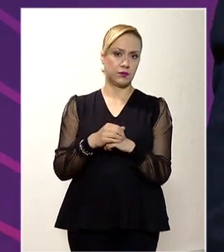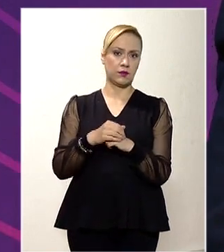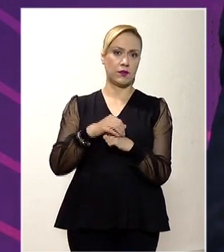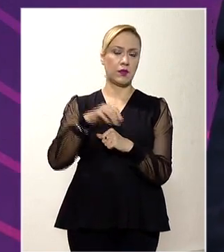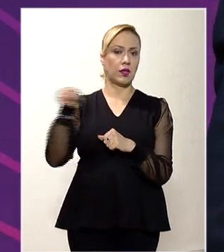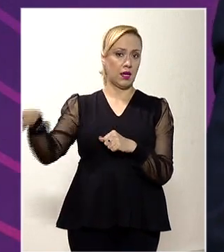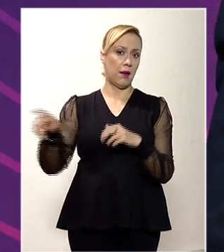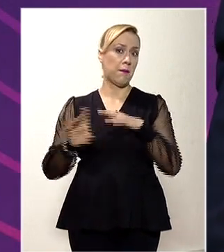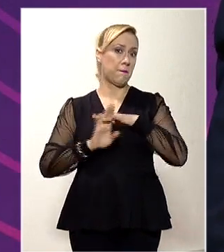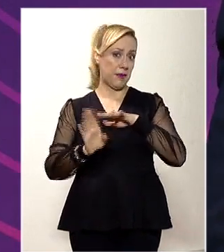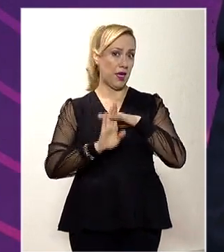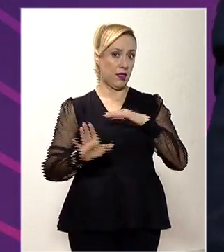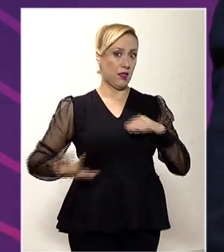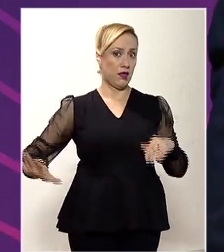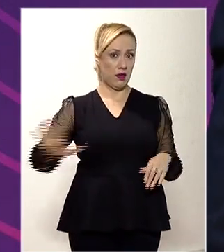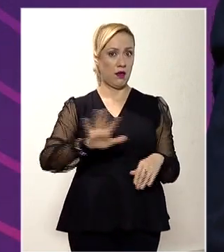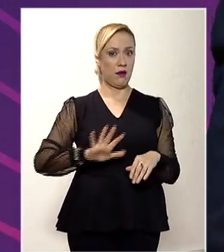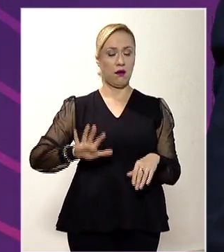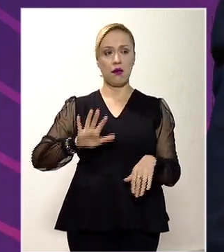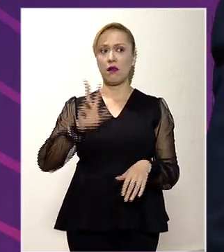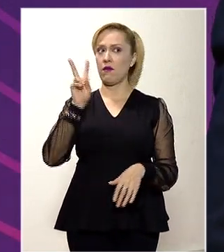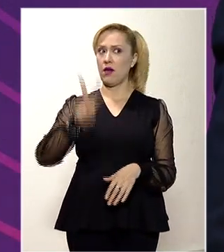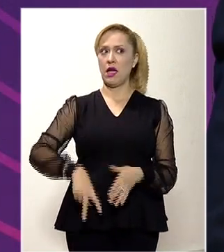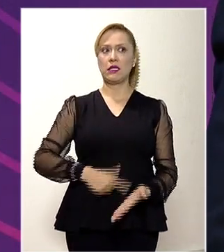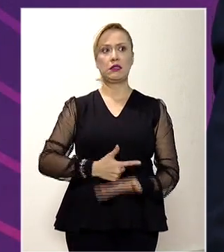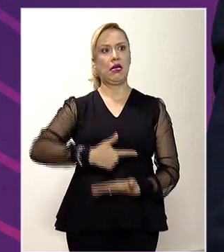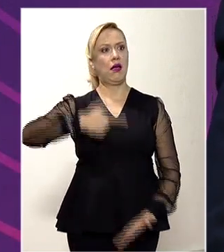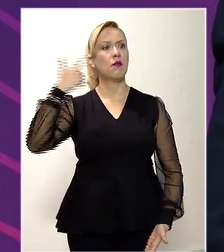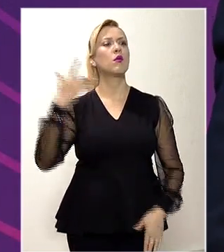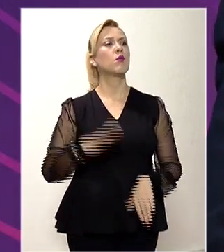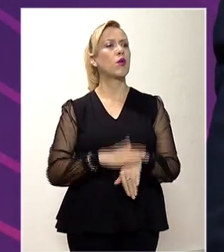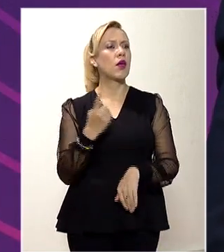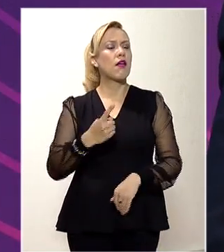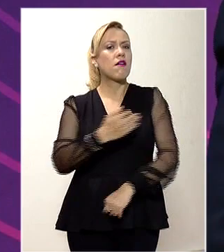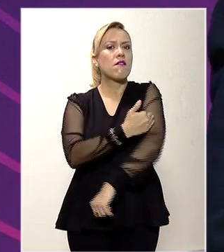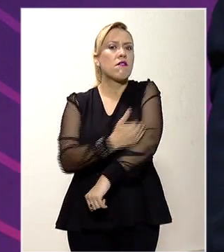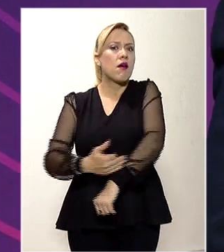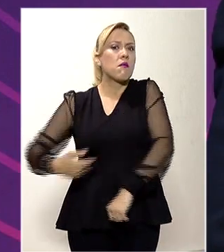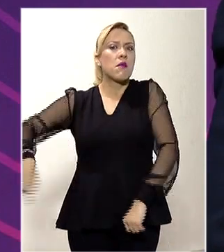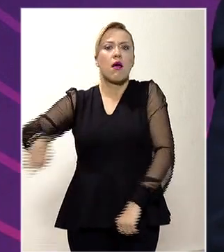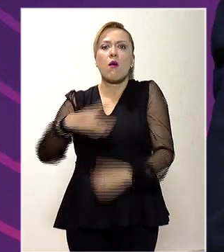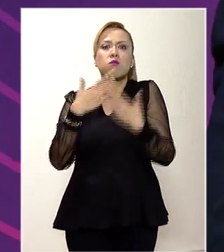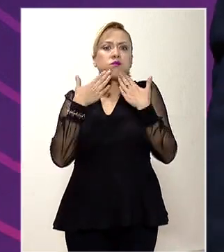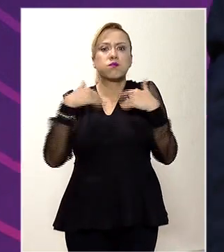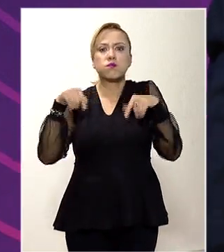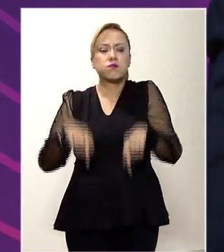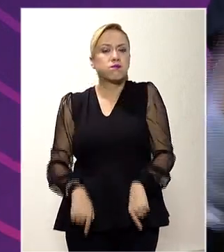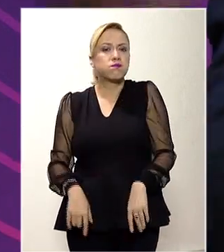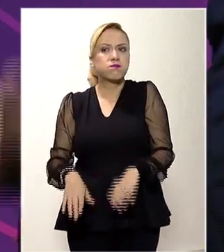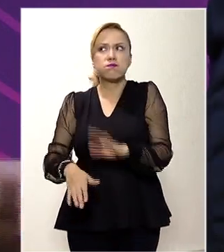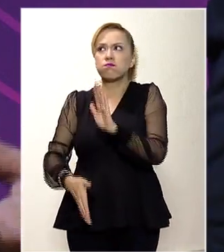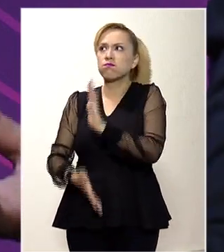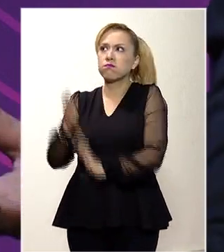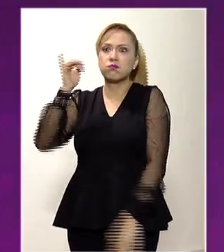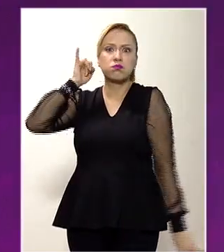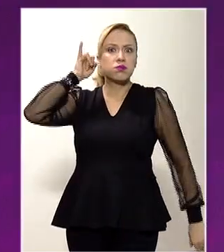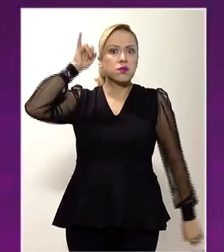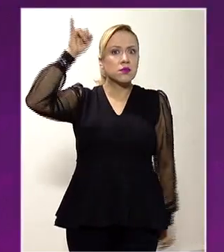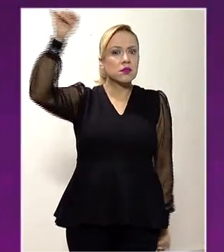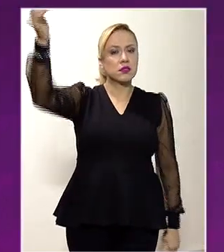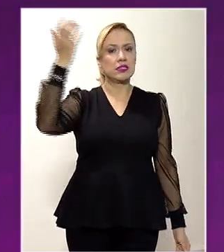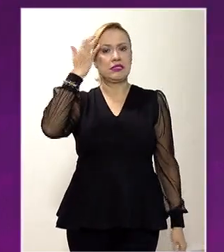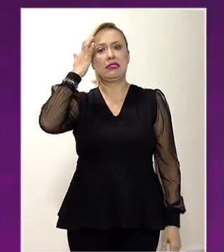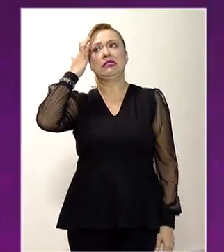Y en migrantes especialmente es grave porque sus familias ni siquiera están aquí en el país, sus familias están fuera del país.